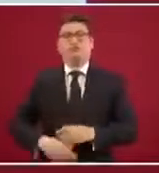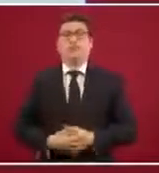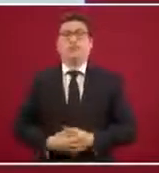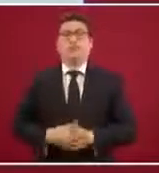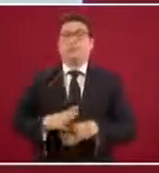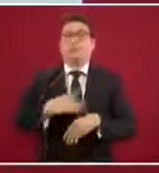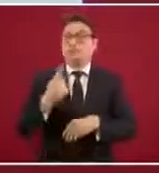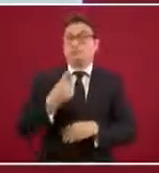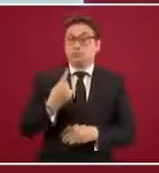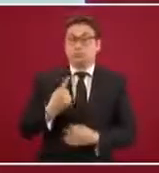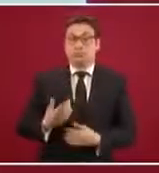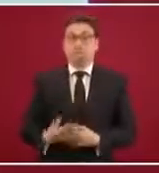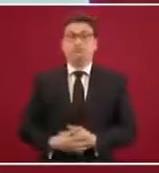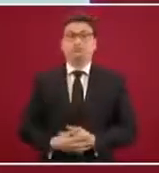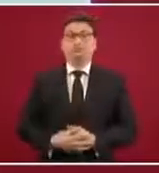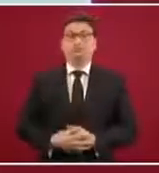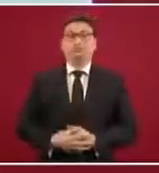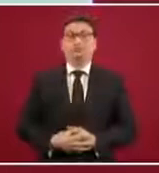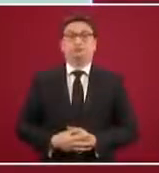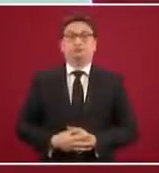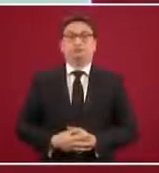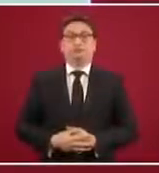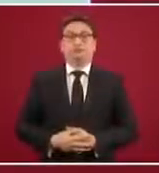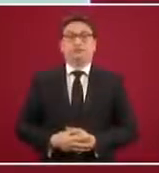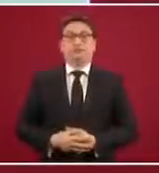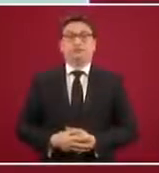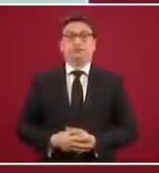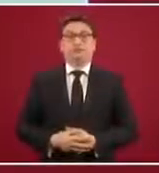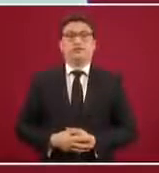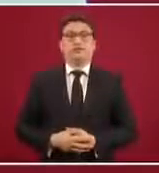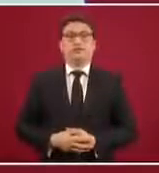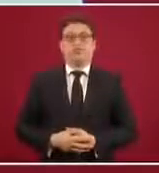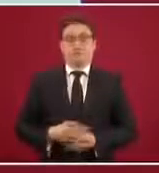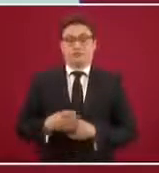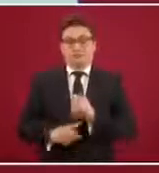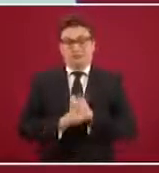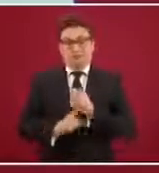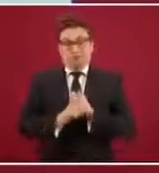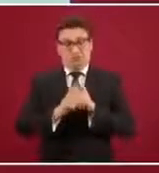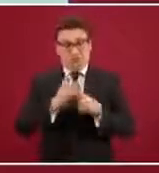porque esas no resuelven el problema, al